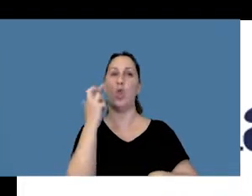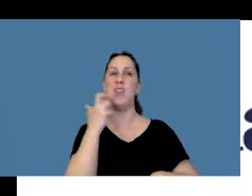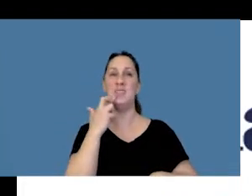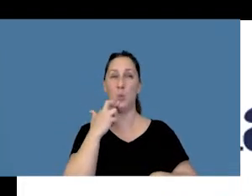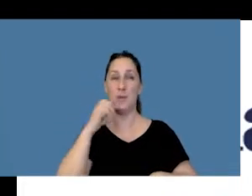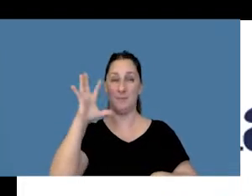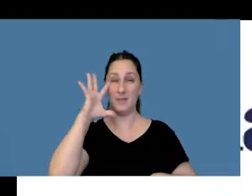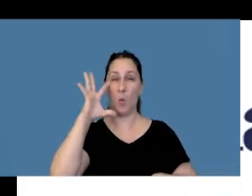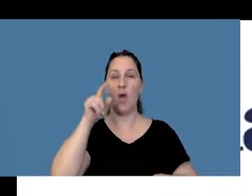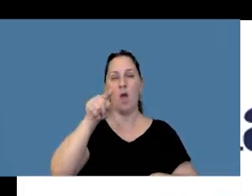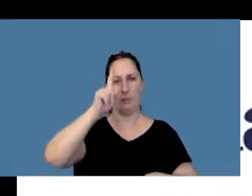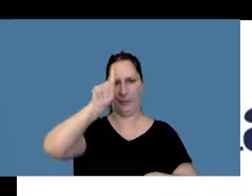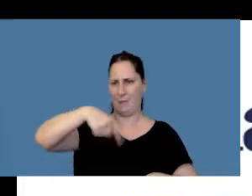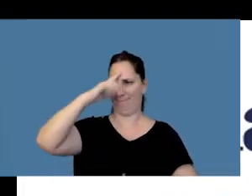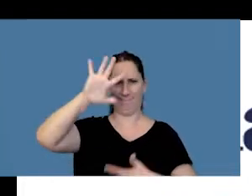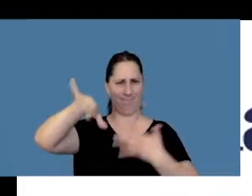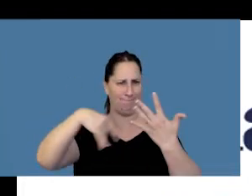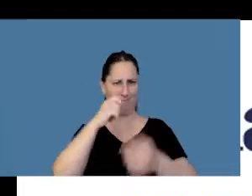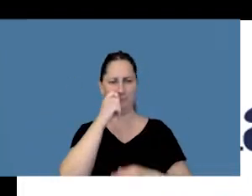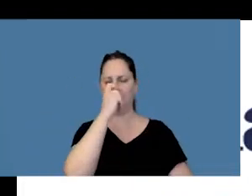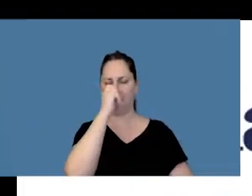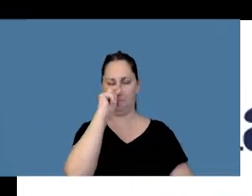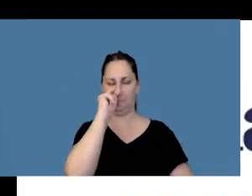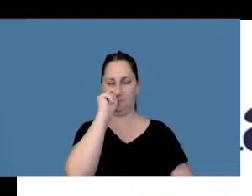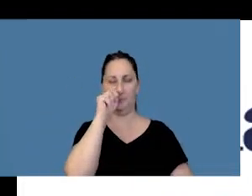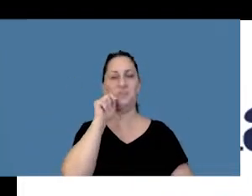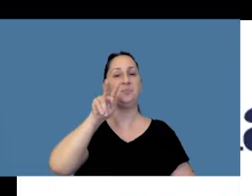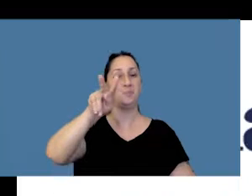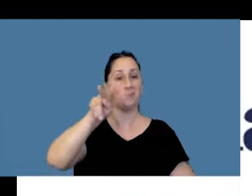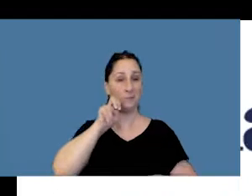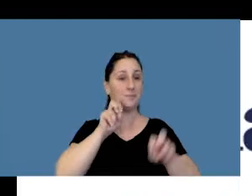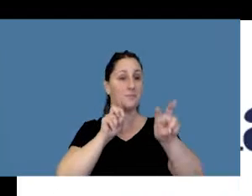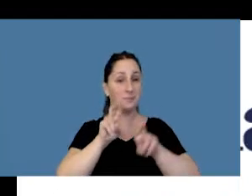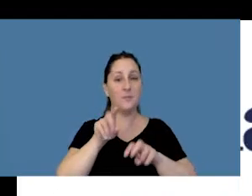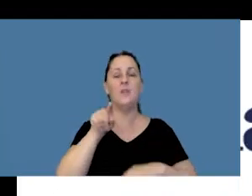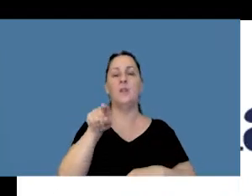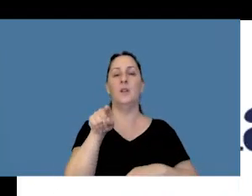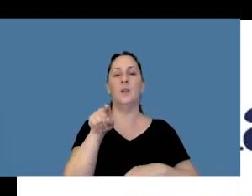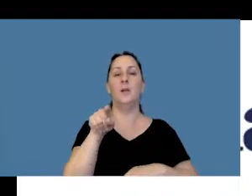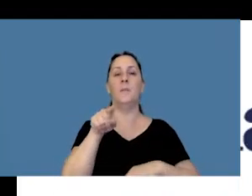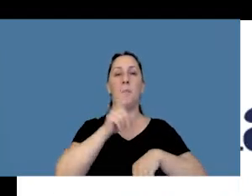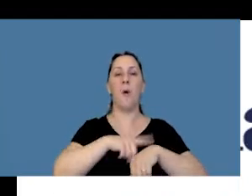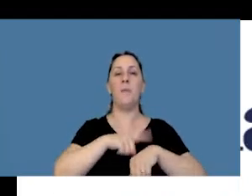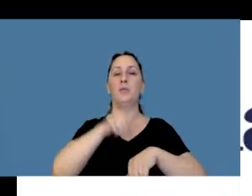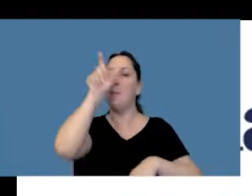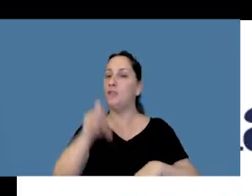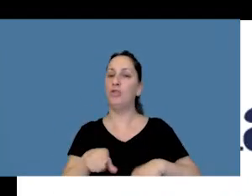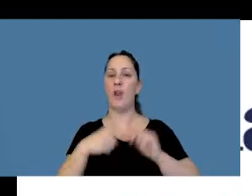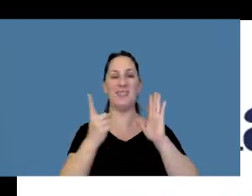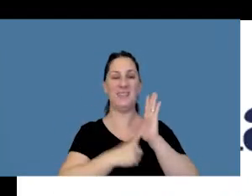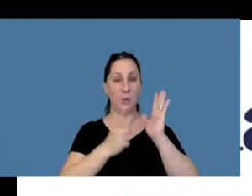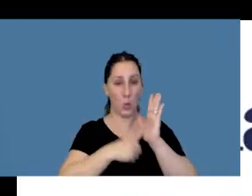acuerdan? Generó mucho conflicto. La percepción se va a practicar al titular,